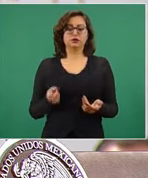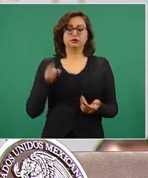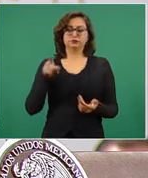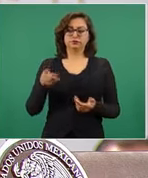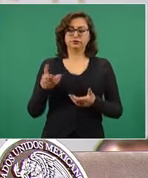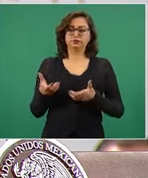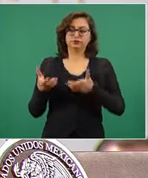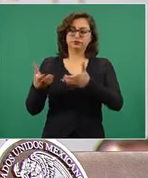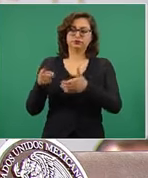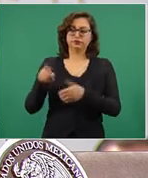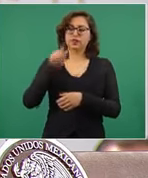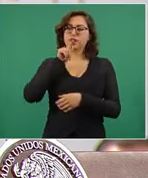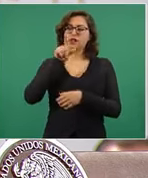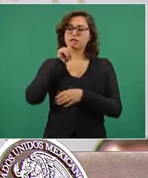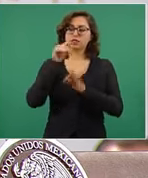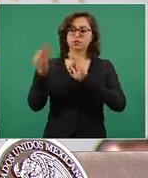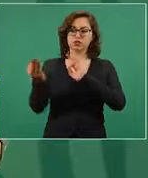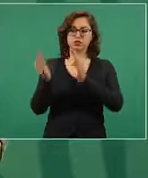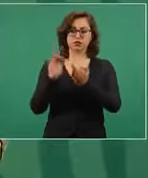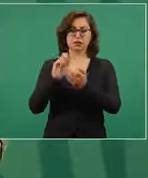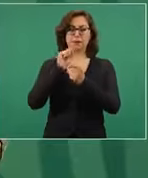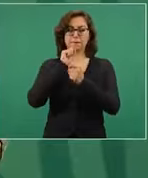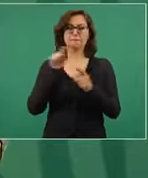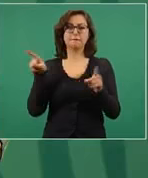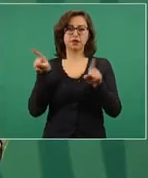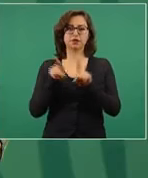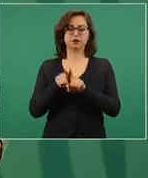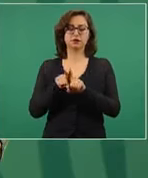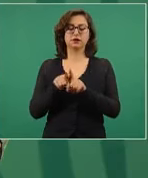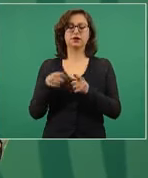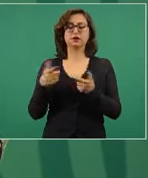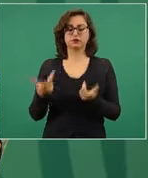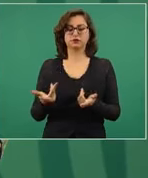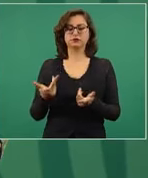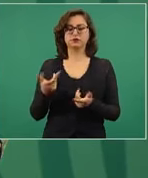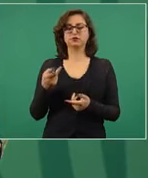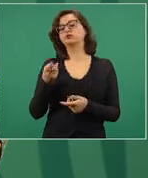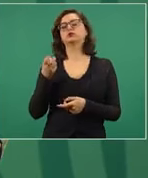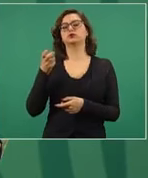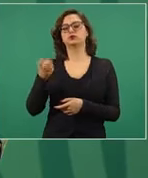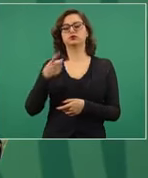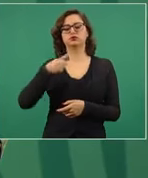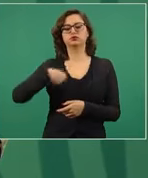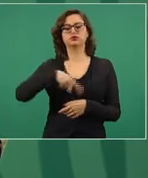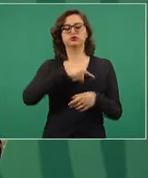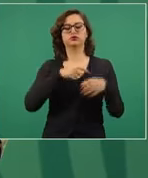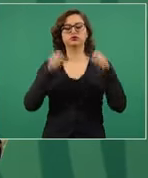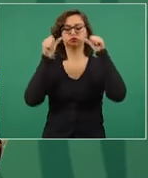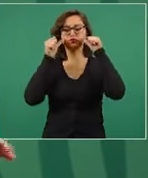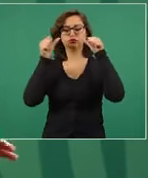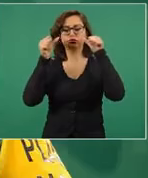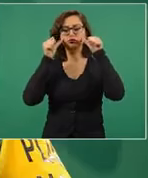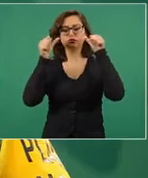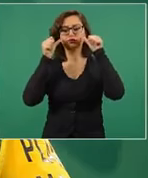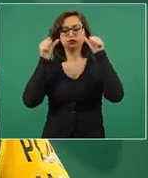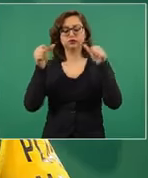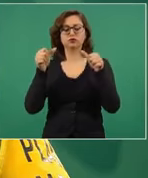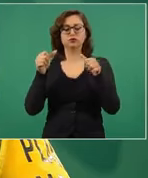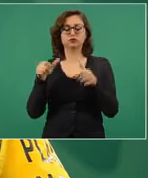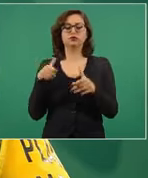lo que es el estado de Jalisco. Ya estamos también atendiendo esa petición y